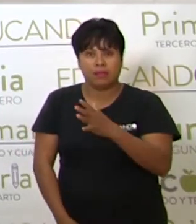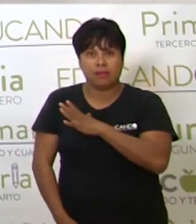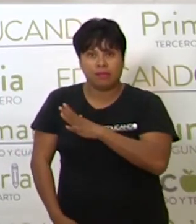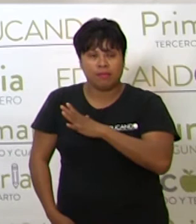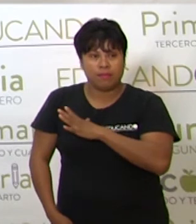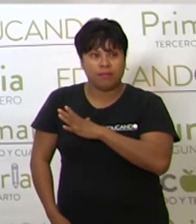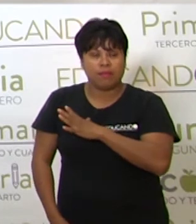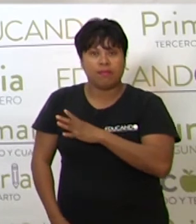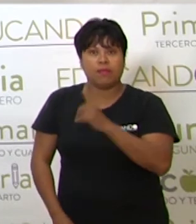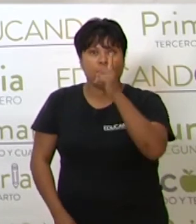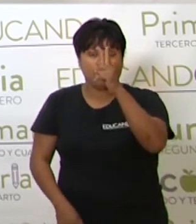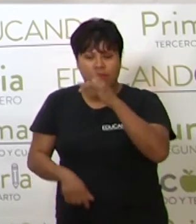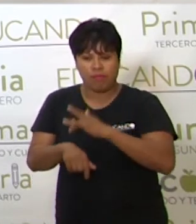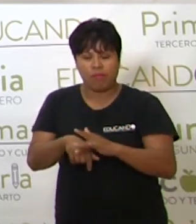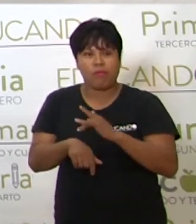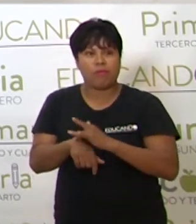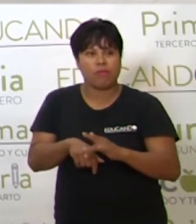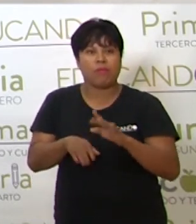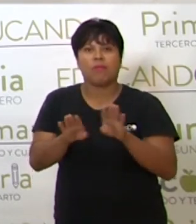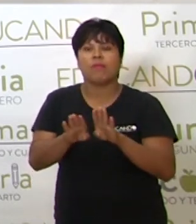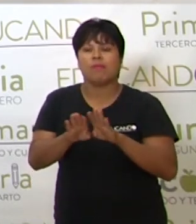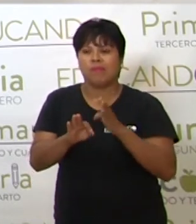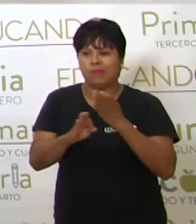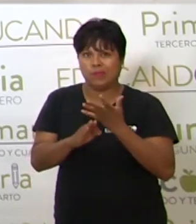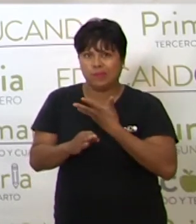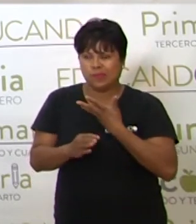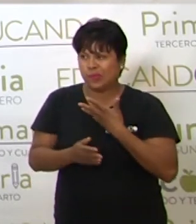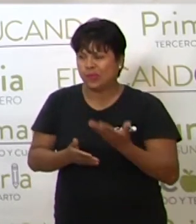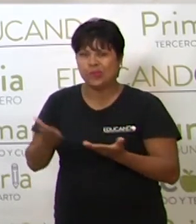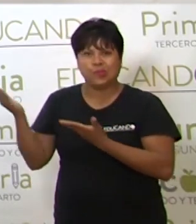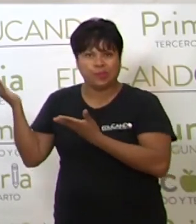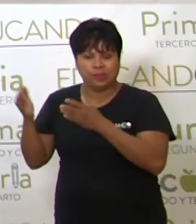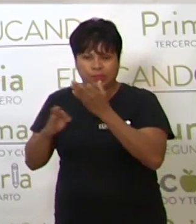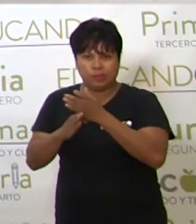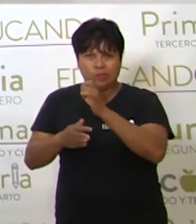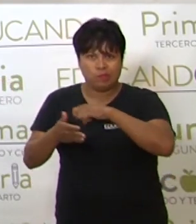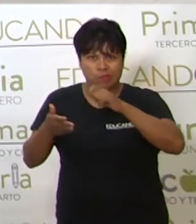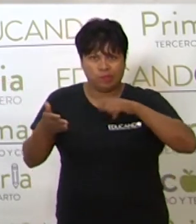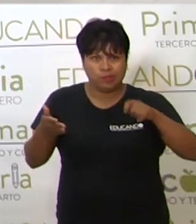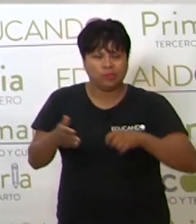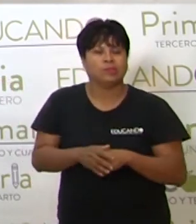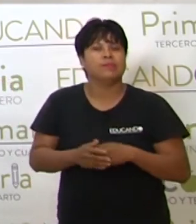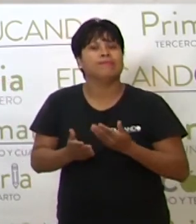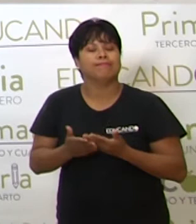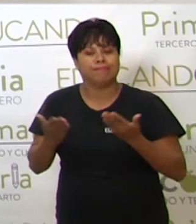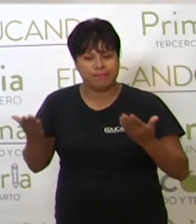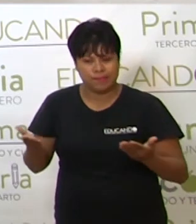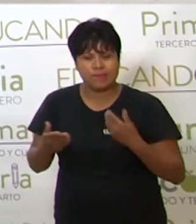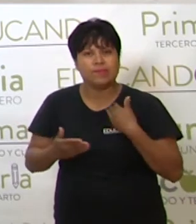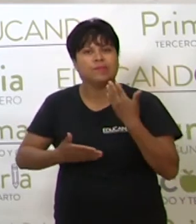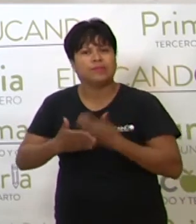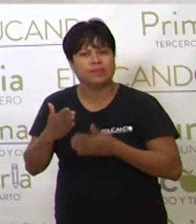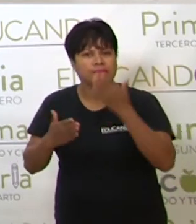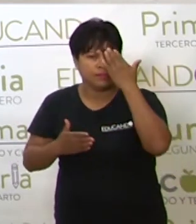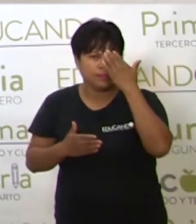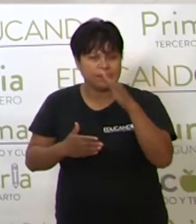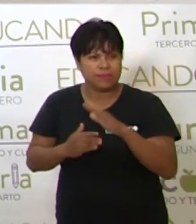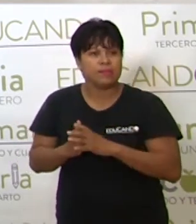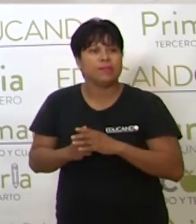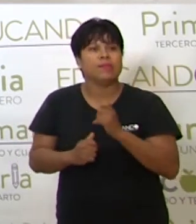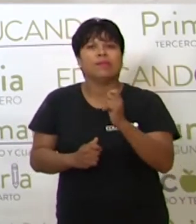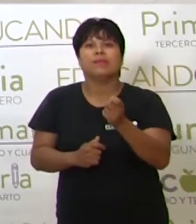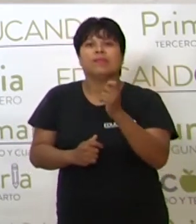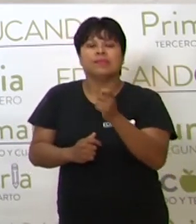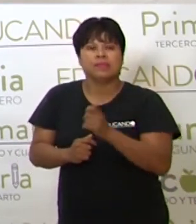un queso como lo tenemos acá representado en el algoritmo ahora lo que me falta saber es